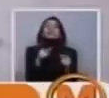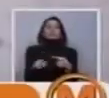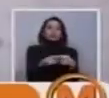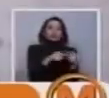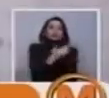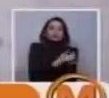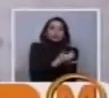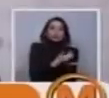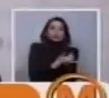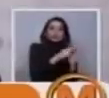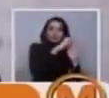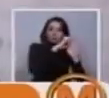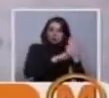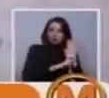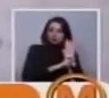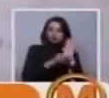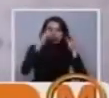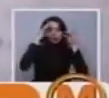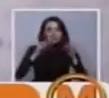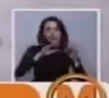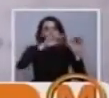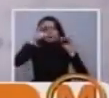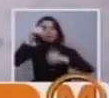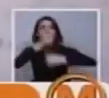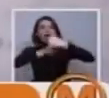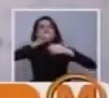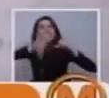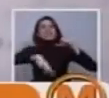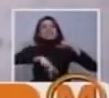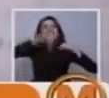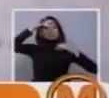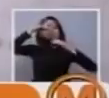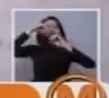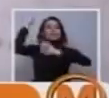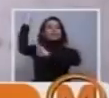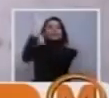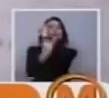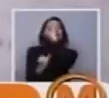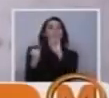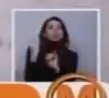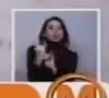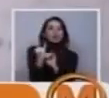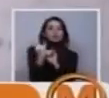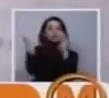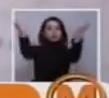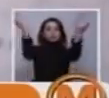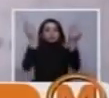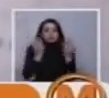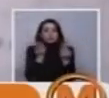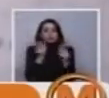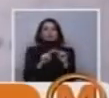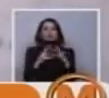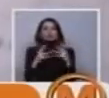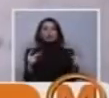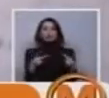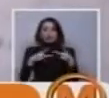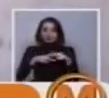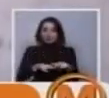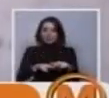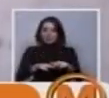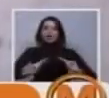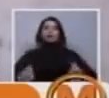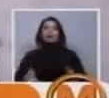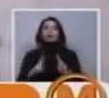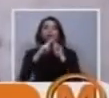anteriores. Hemos decidido llamar a una licitación internacional que presente soluciones técnicas para